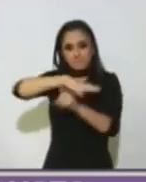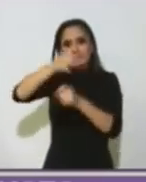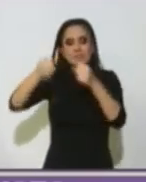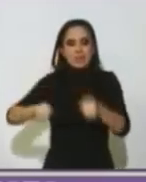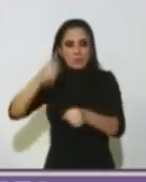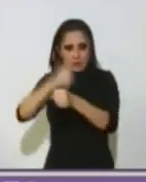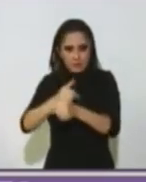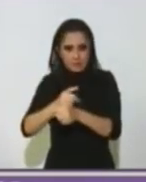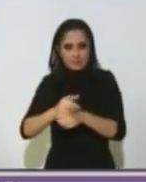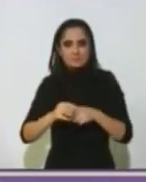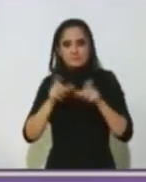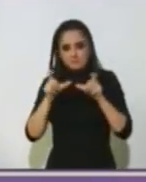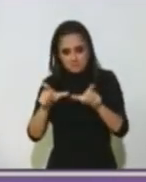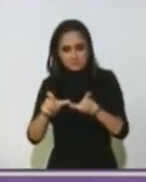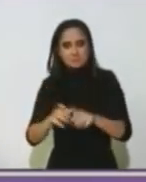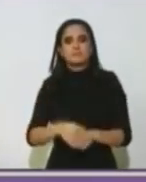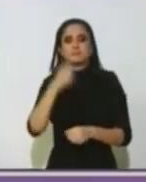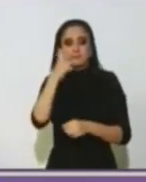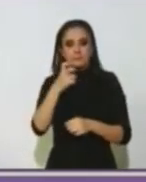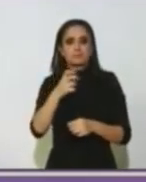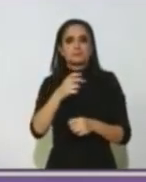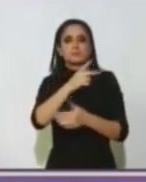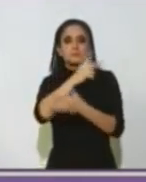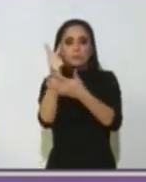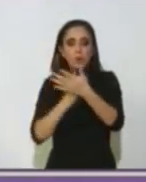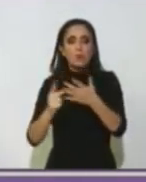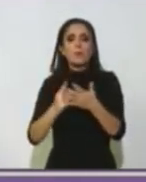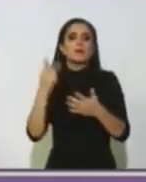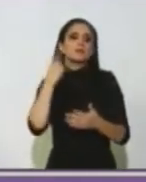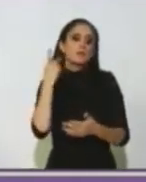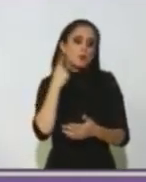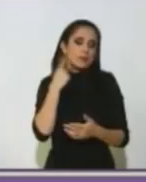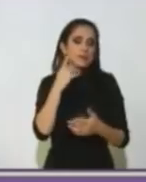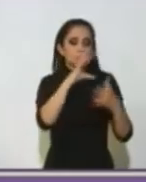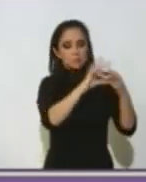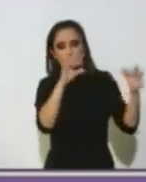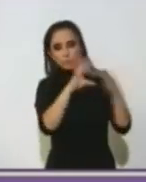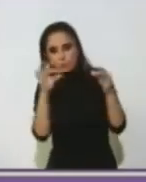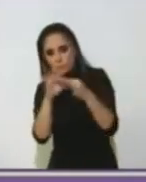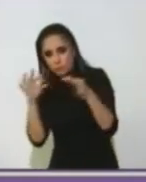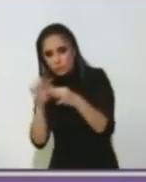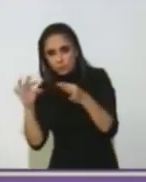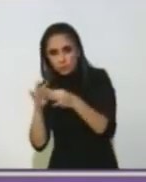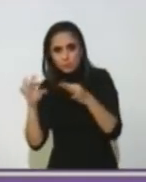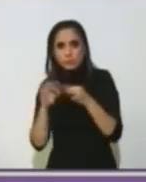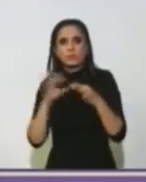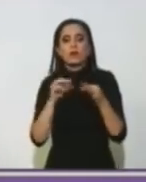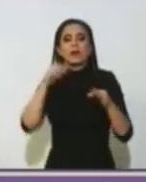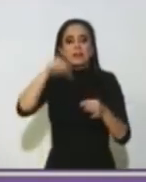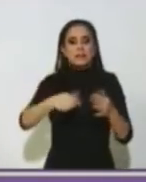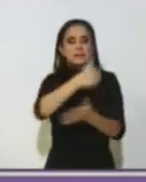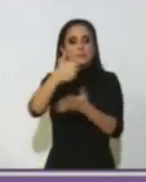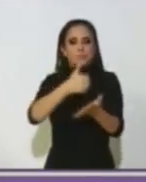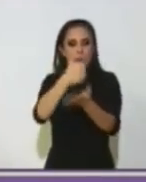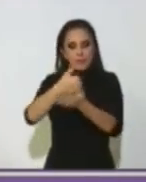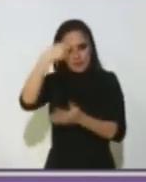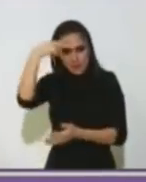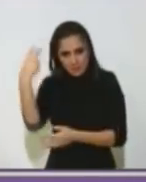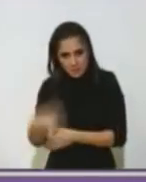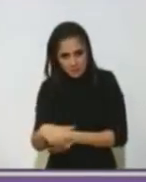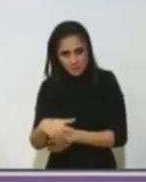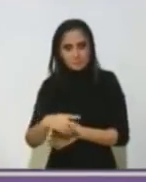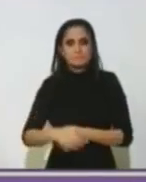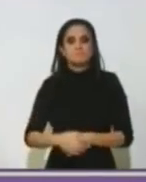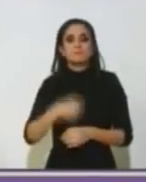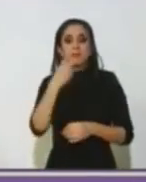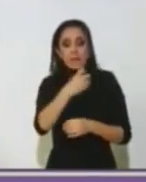fundamentalmente de los programas de los partidos políticos de las discusiones en el instituto electoral de la ciudad de mexico estos dos